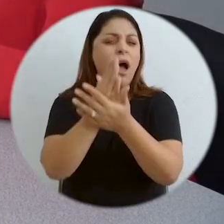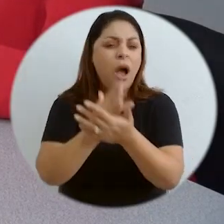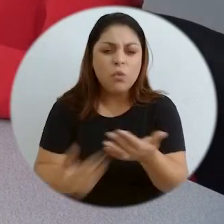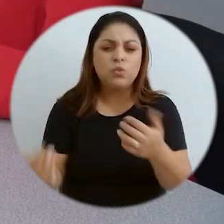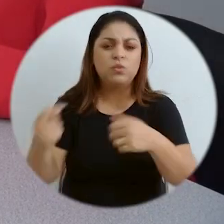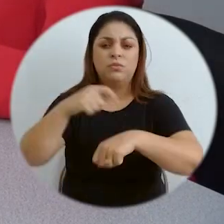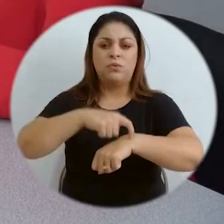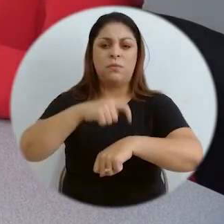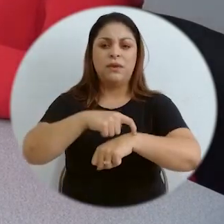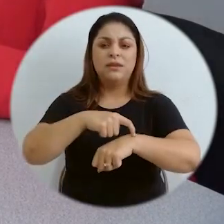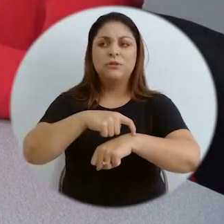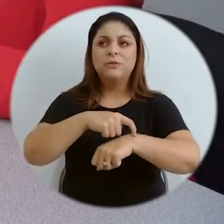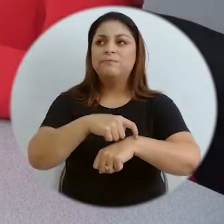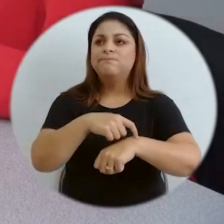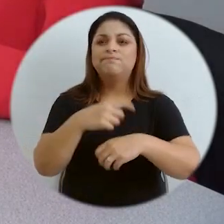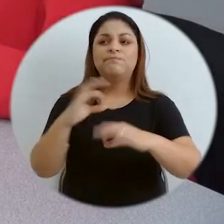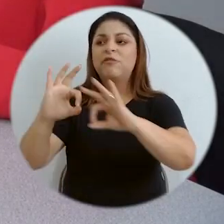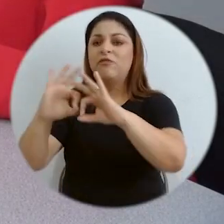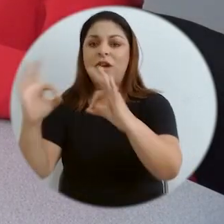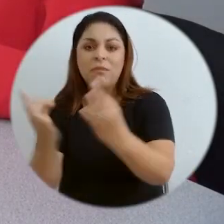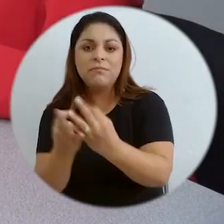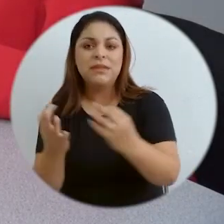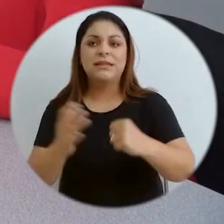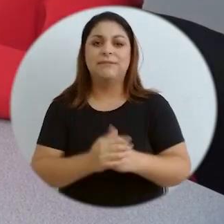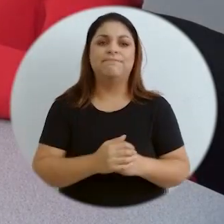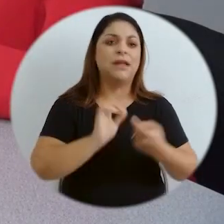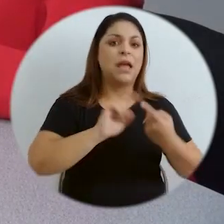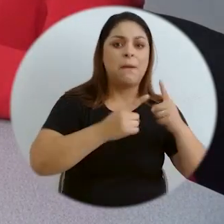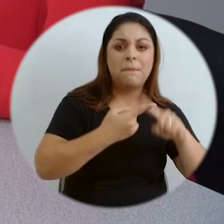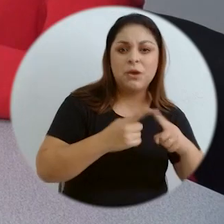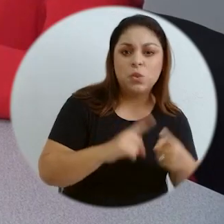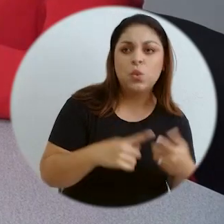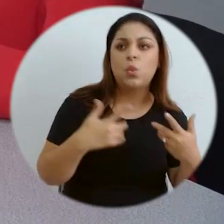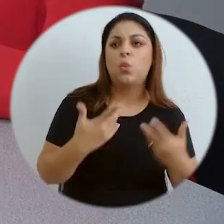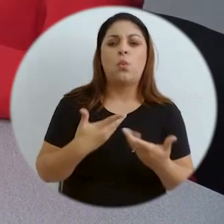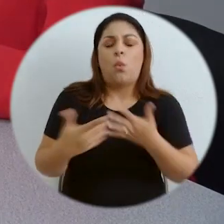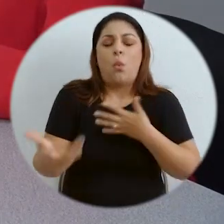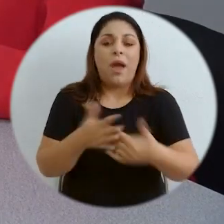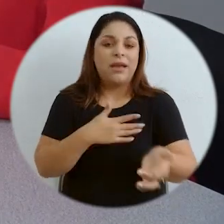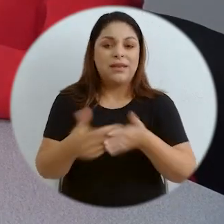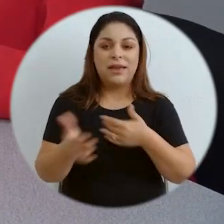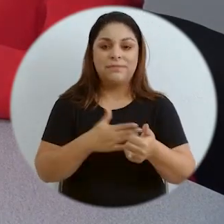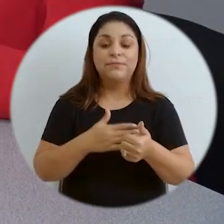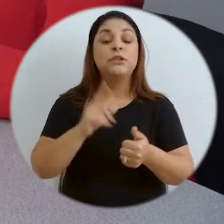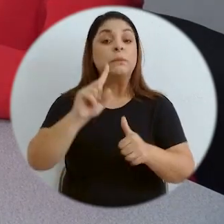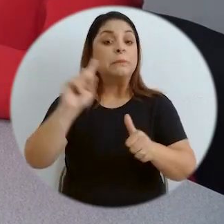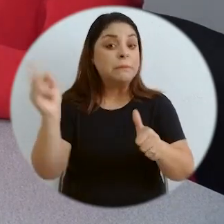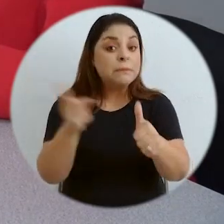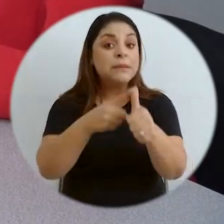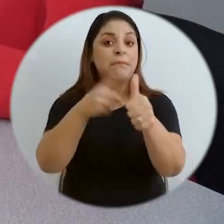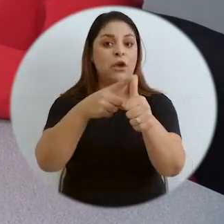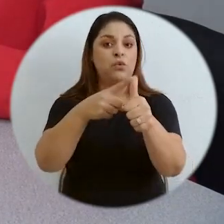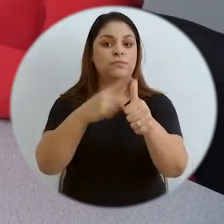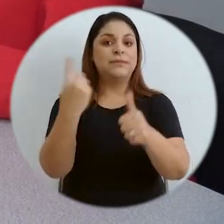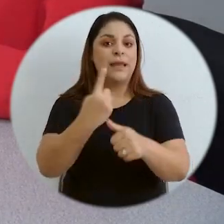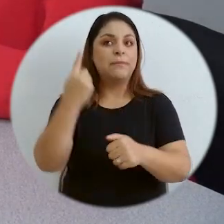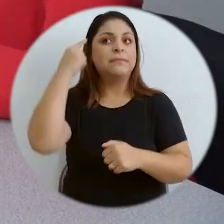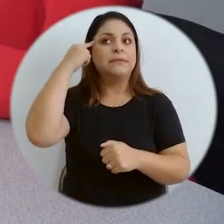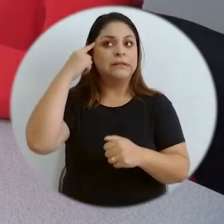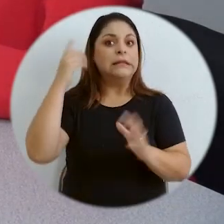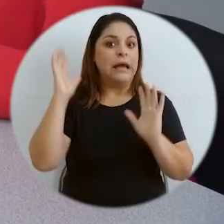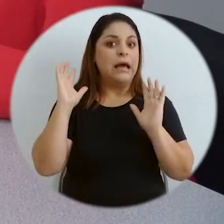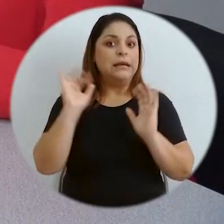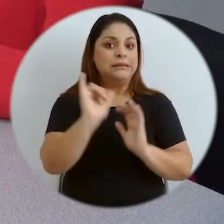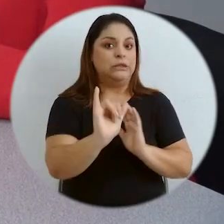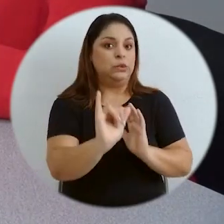y cuentos. La misma persona, algún familiar, algún amigo. Entonces lo primero es, este tema me puede